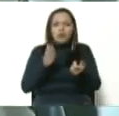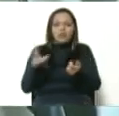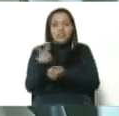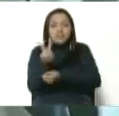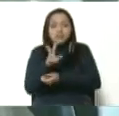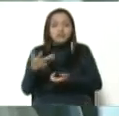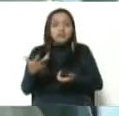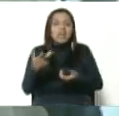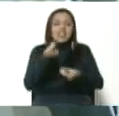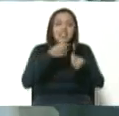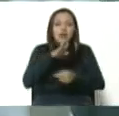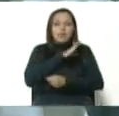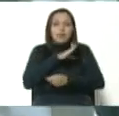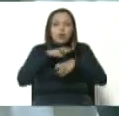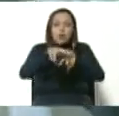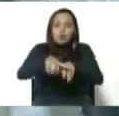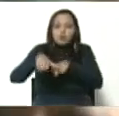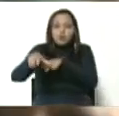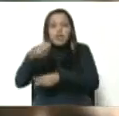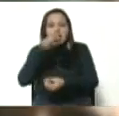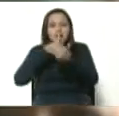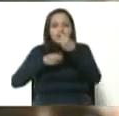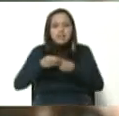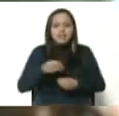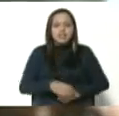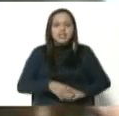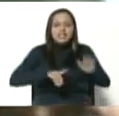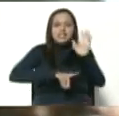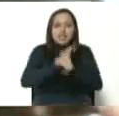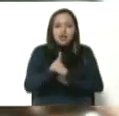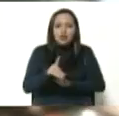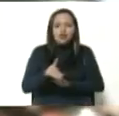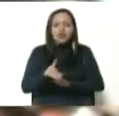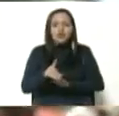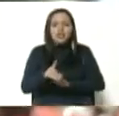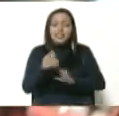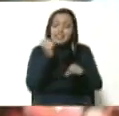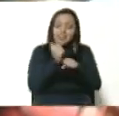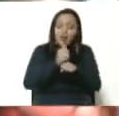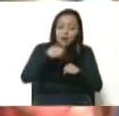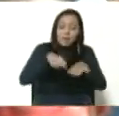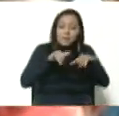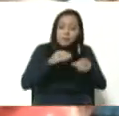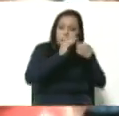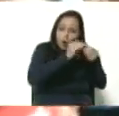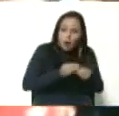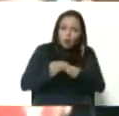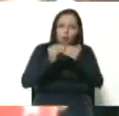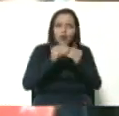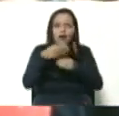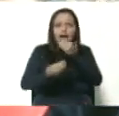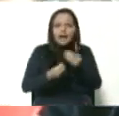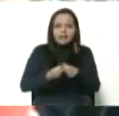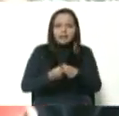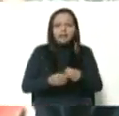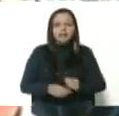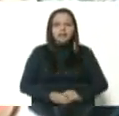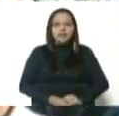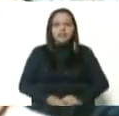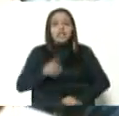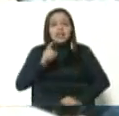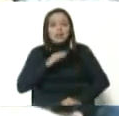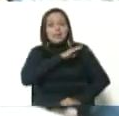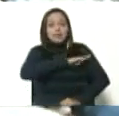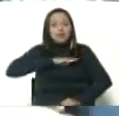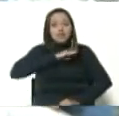Agrario Alimentario, de crecimiento de las importaciones y sobre todo, a partir sobre todo de las misiones